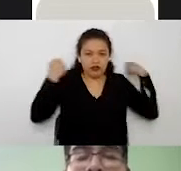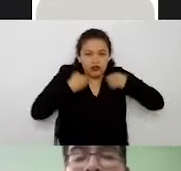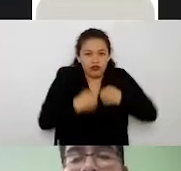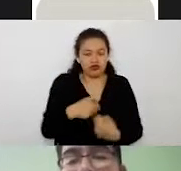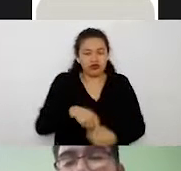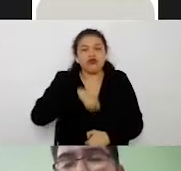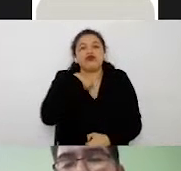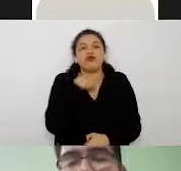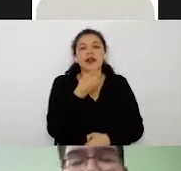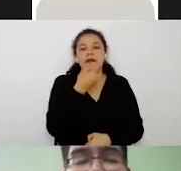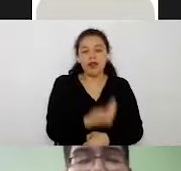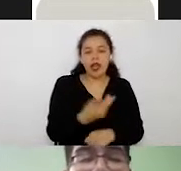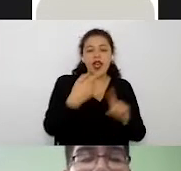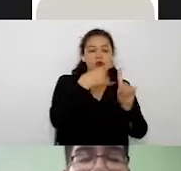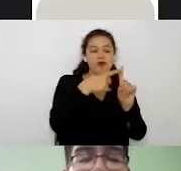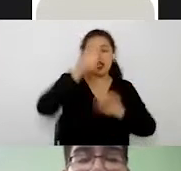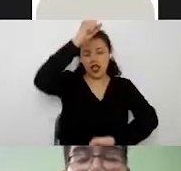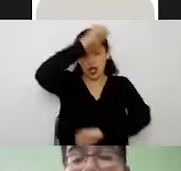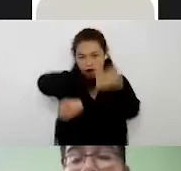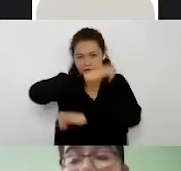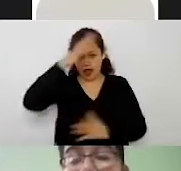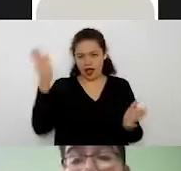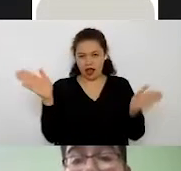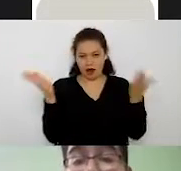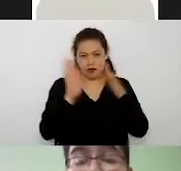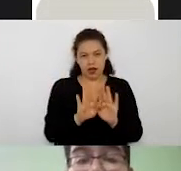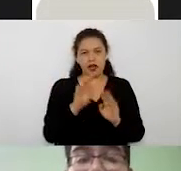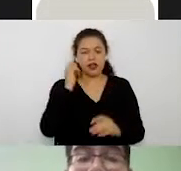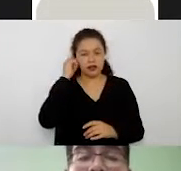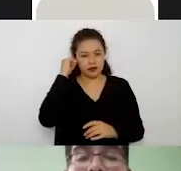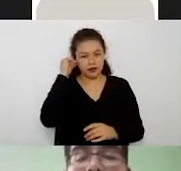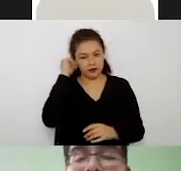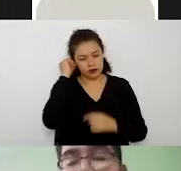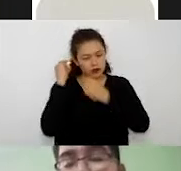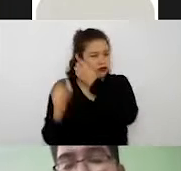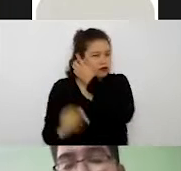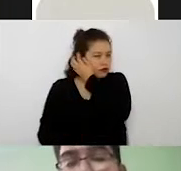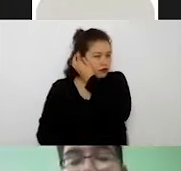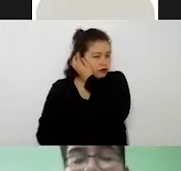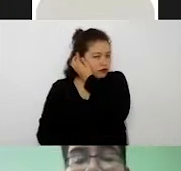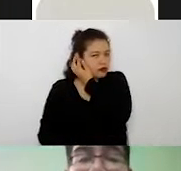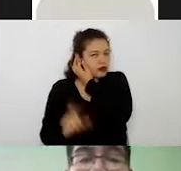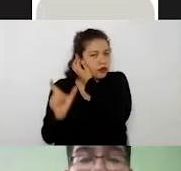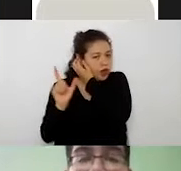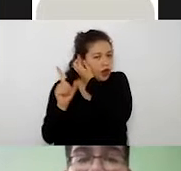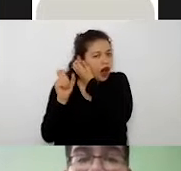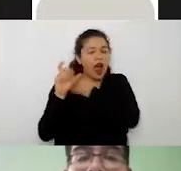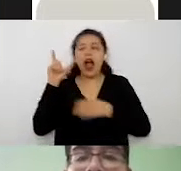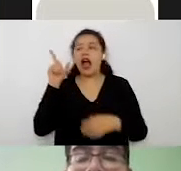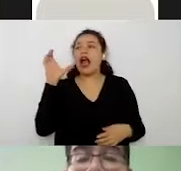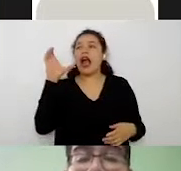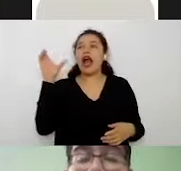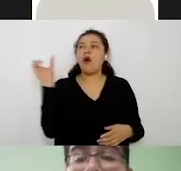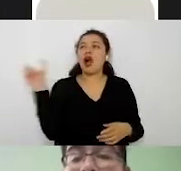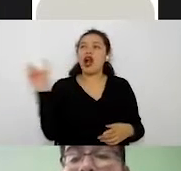no sé, que cierres puertas y ventanas. Por ejemplo, cuando hay épocas de calor, que tomes muchos líquidos, que evites hacer